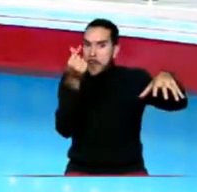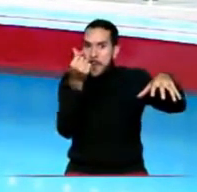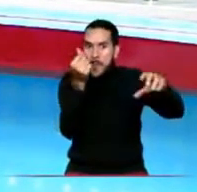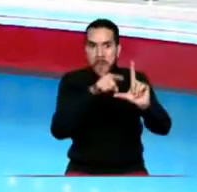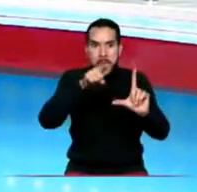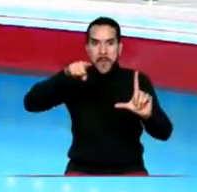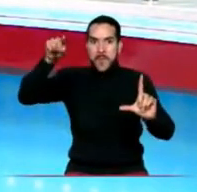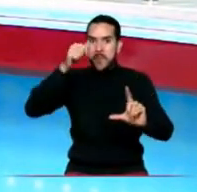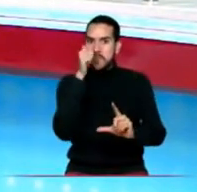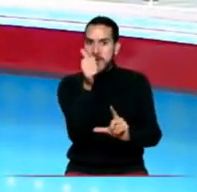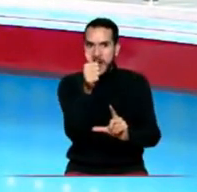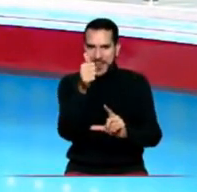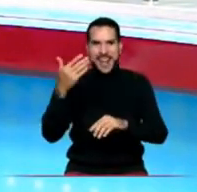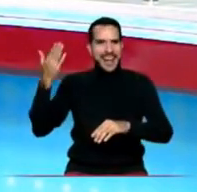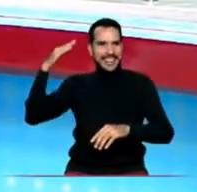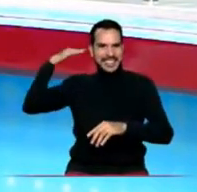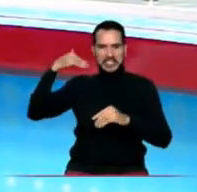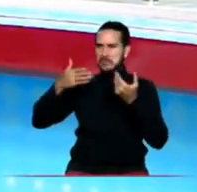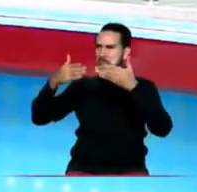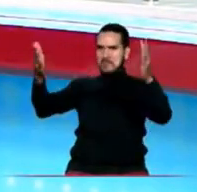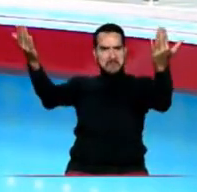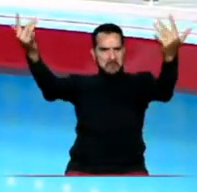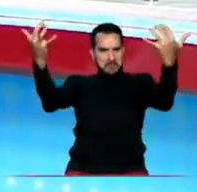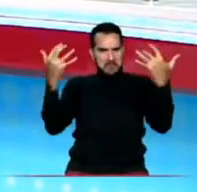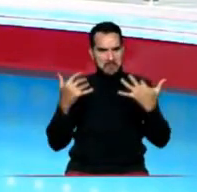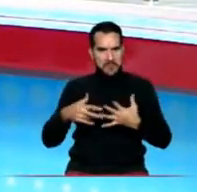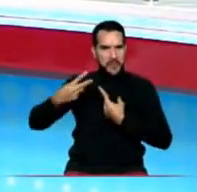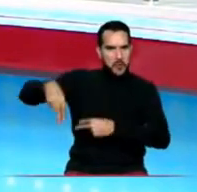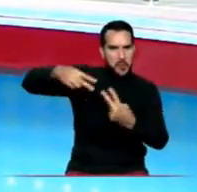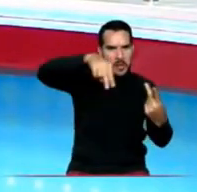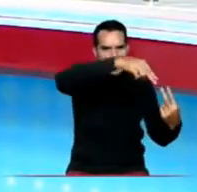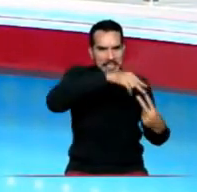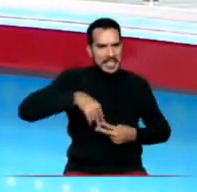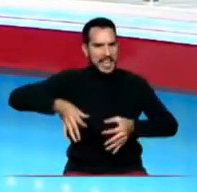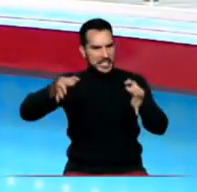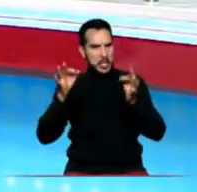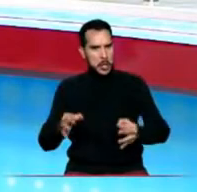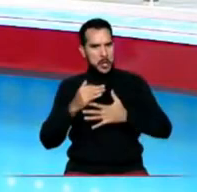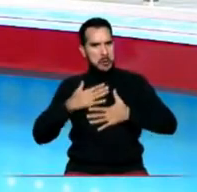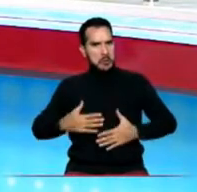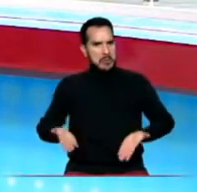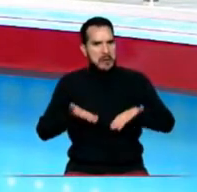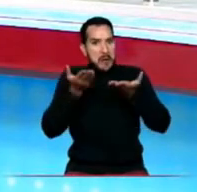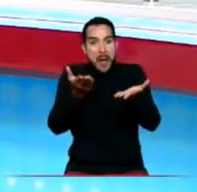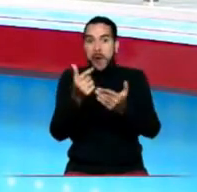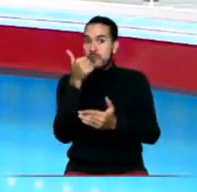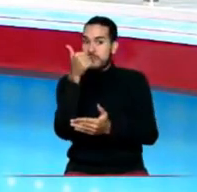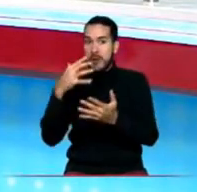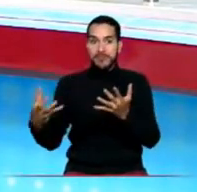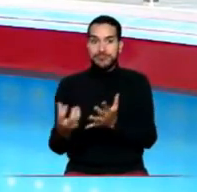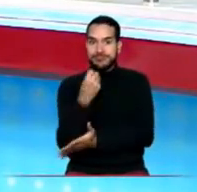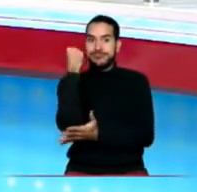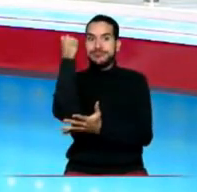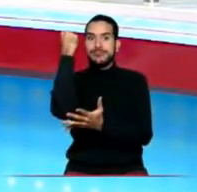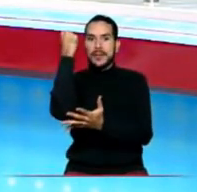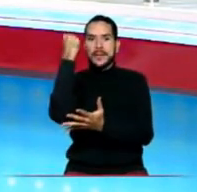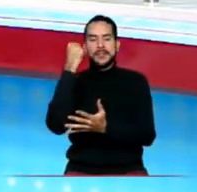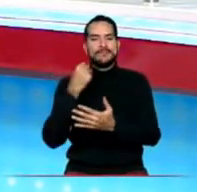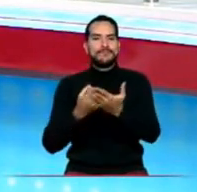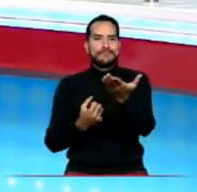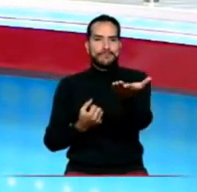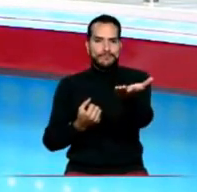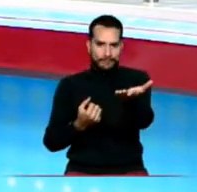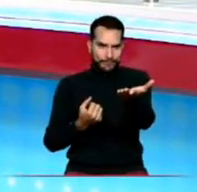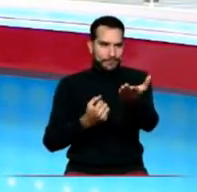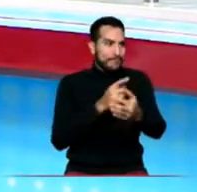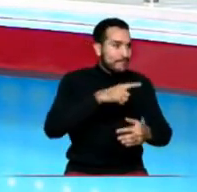distrital por ampliar la oferta turística y la seguridad dieron frutos. Sin embargo, el sector gastronómico no superó las